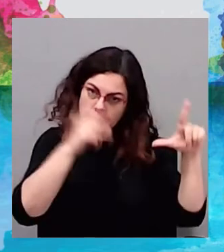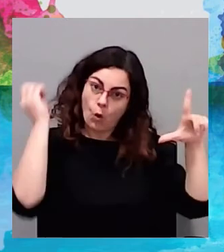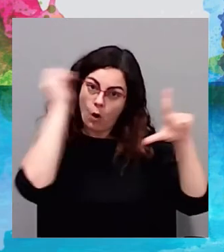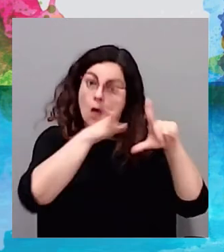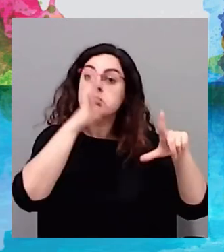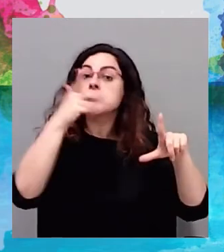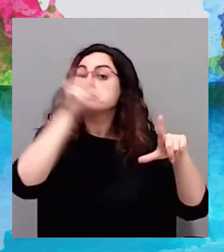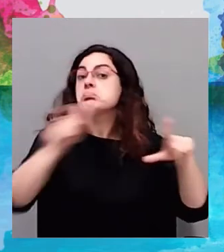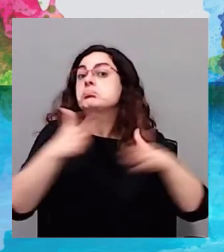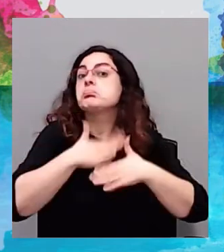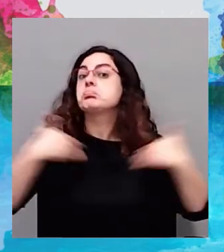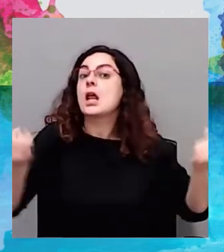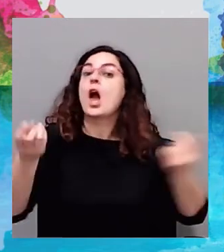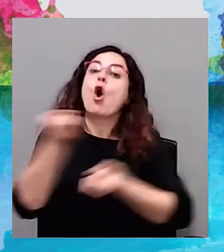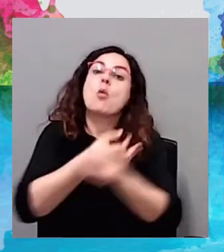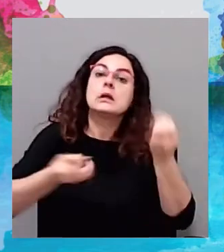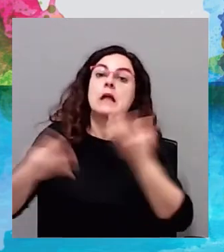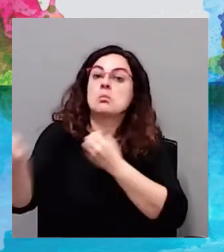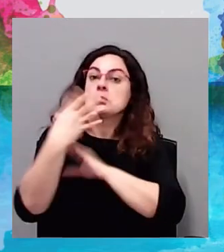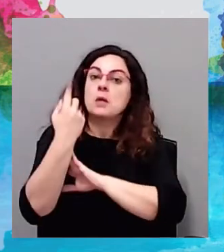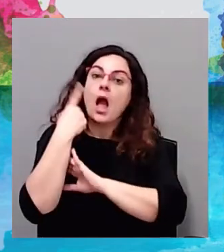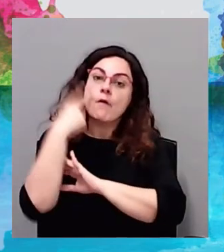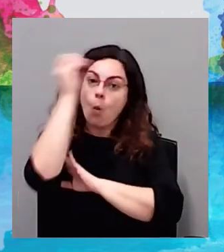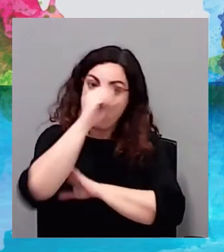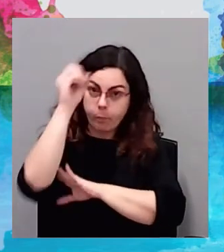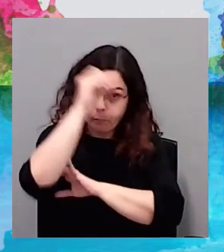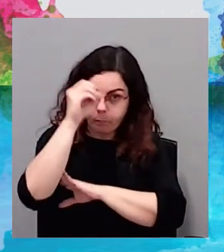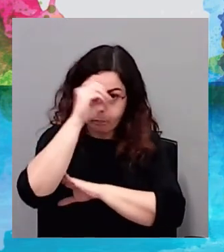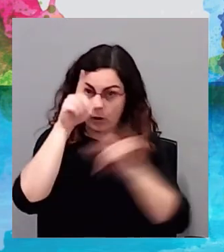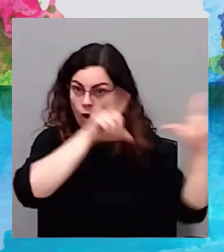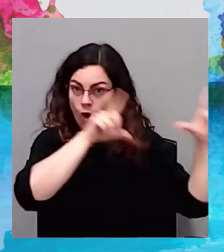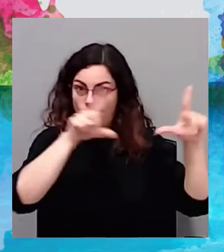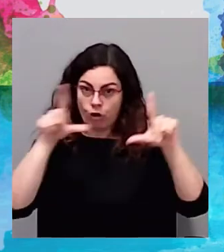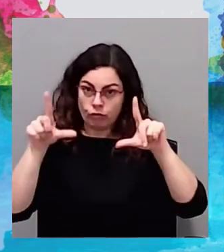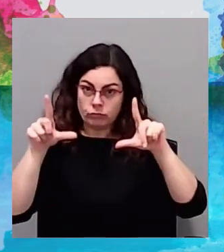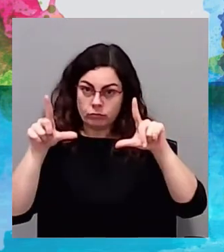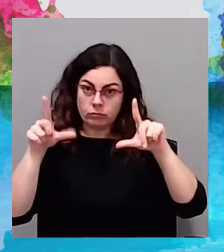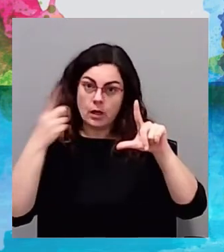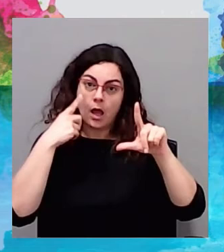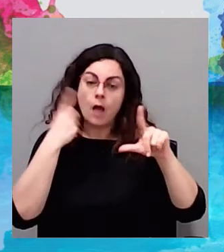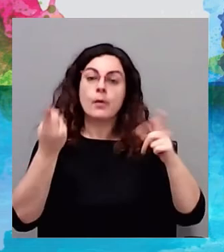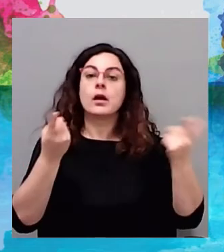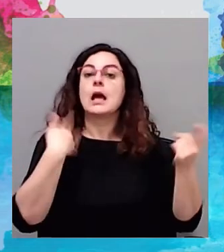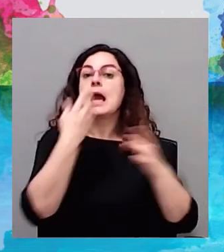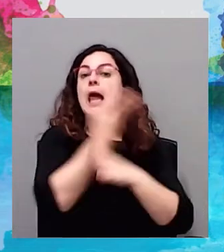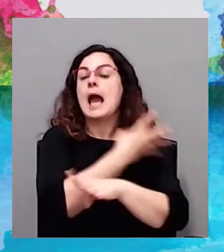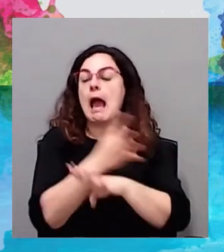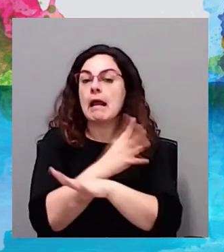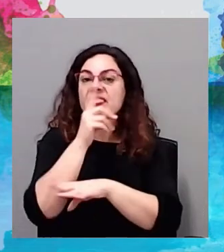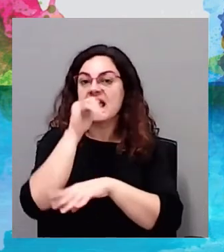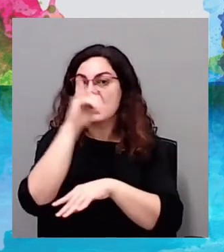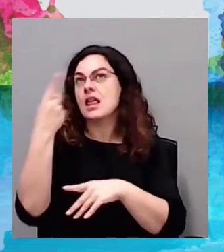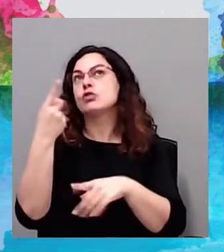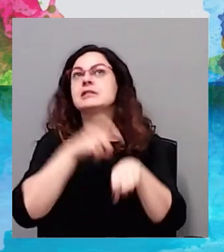quiera comente un poco qué piensa del Jardín de las Delicias o de obras de este tipo, ¿no?